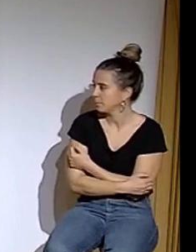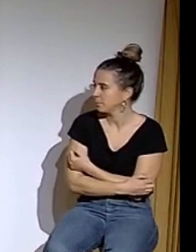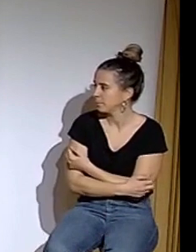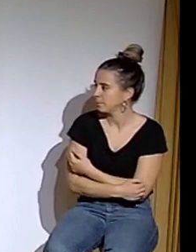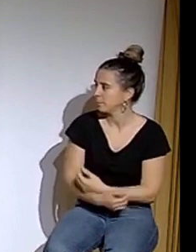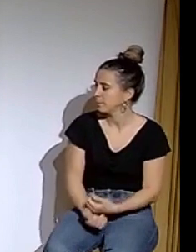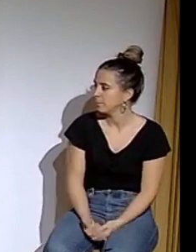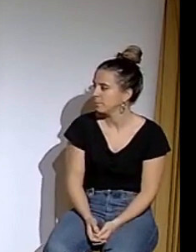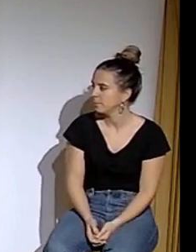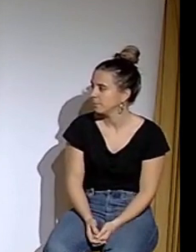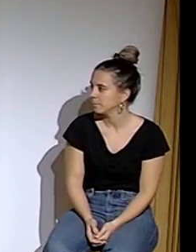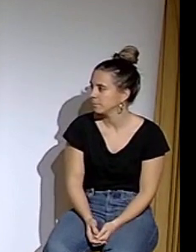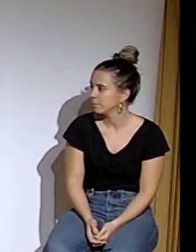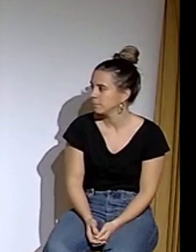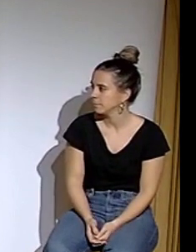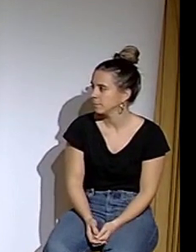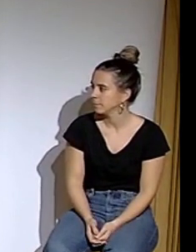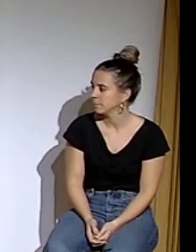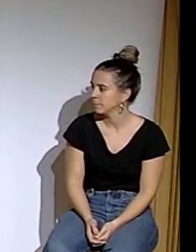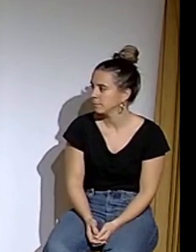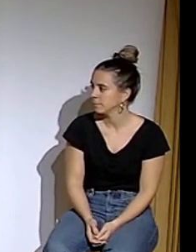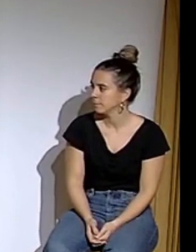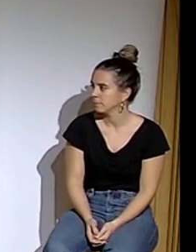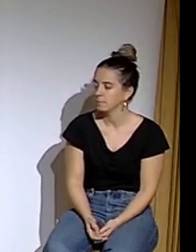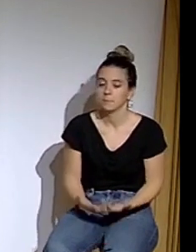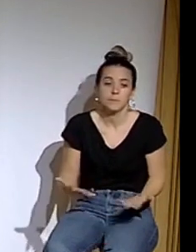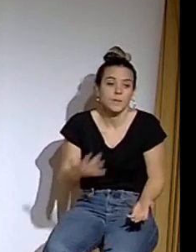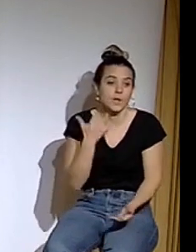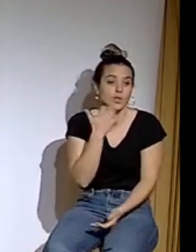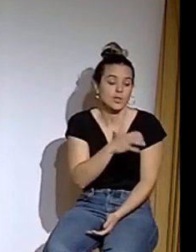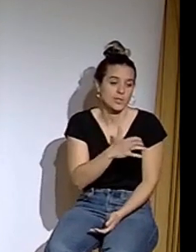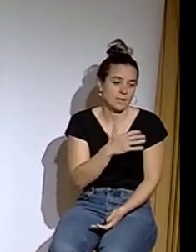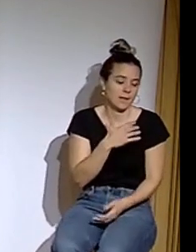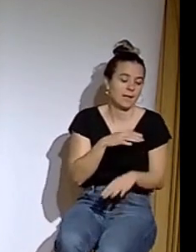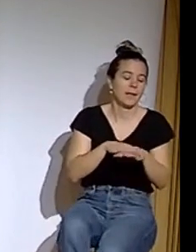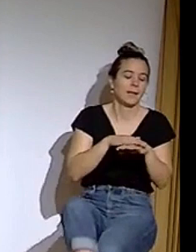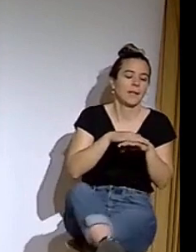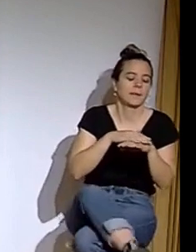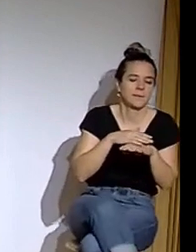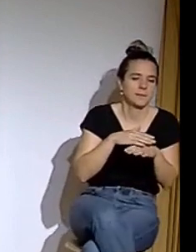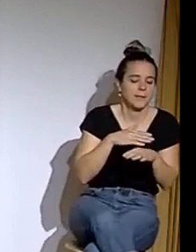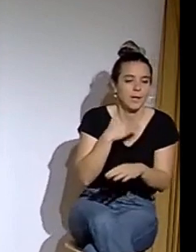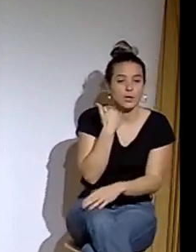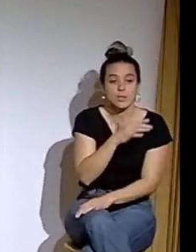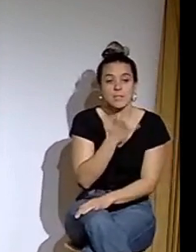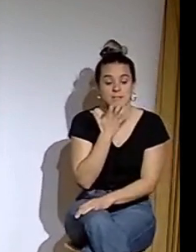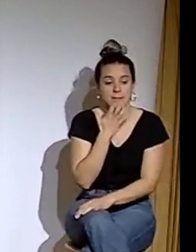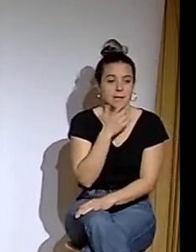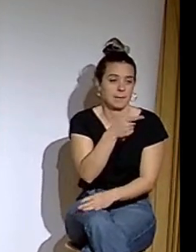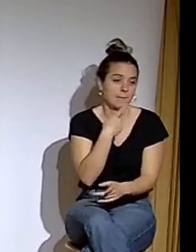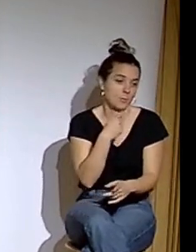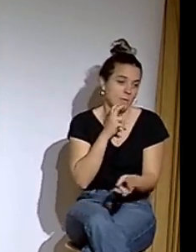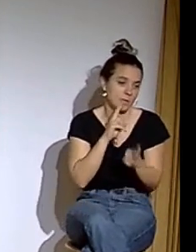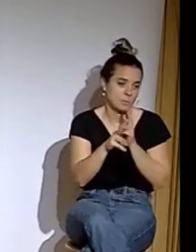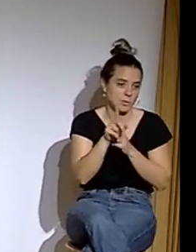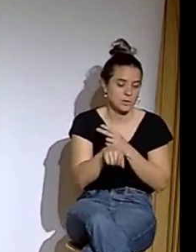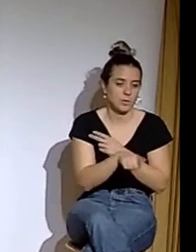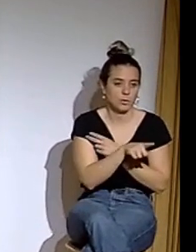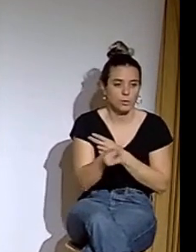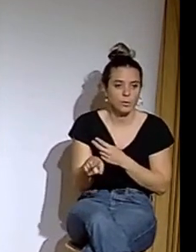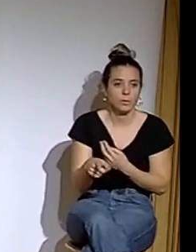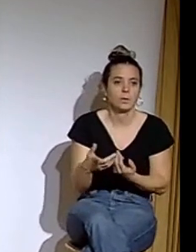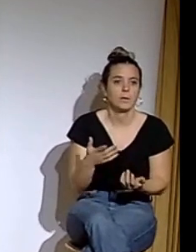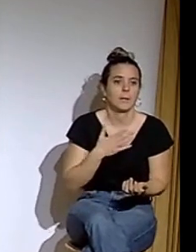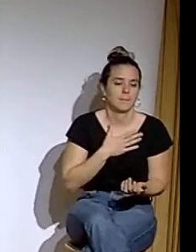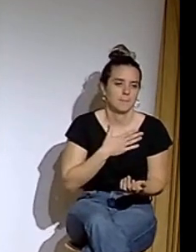no sé si exactamente responde a tu pregunta pero desde mi perspectiva por ejemplo que en el caso de mi obra